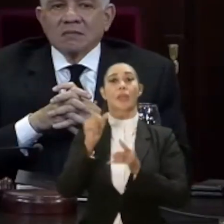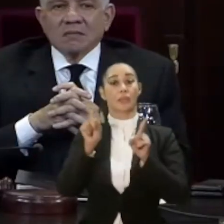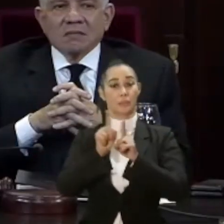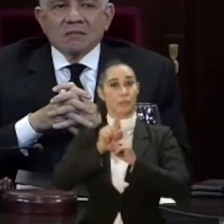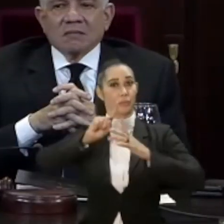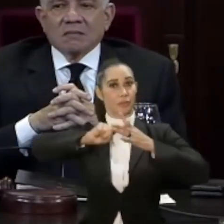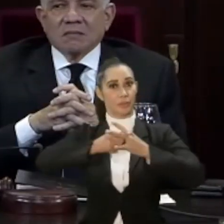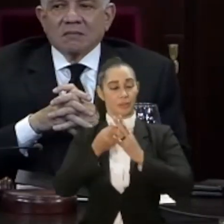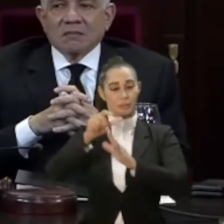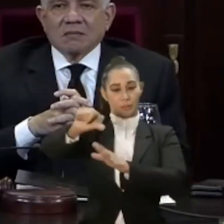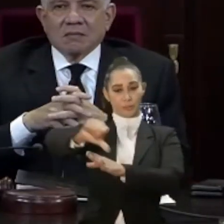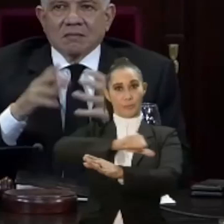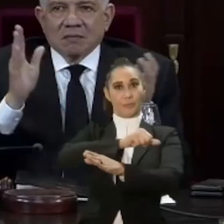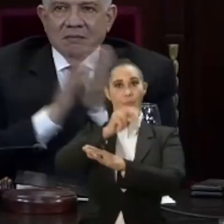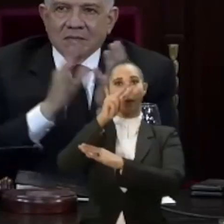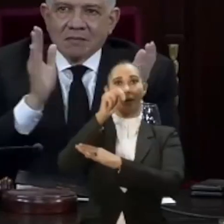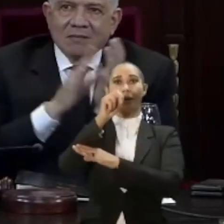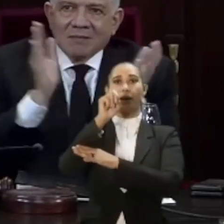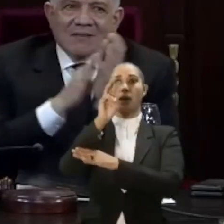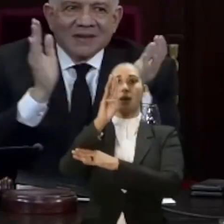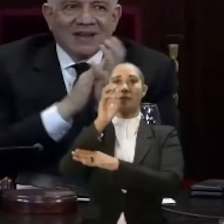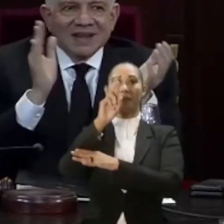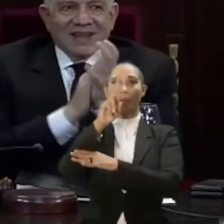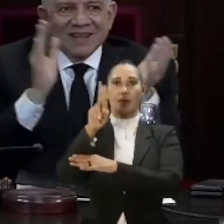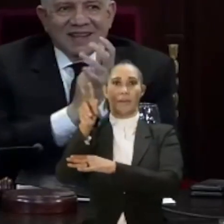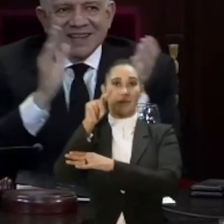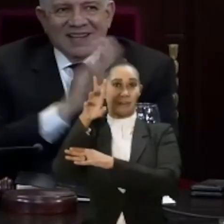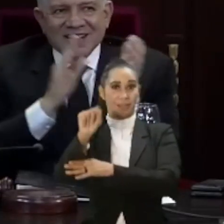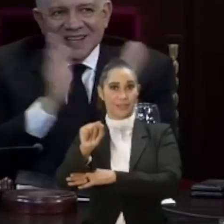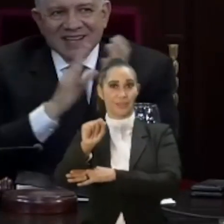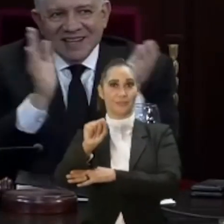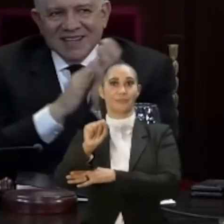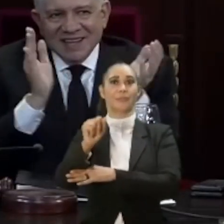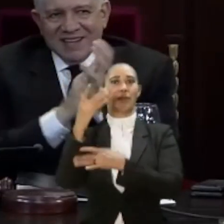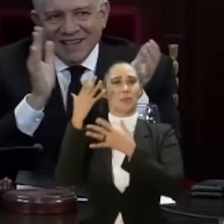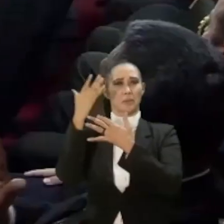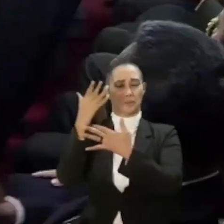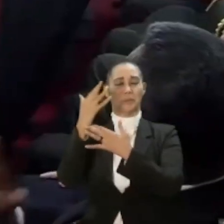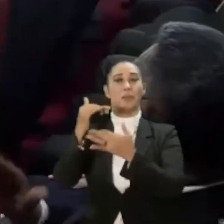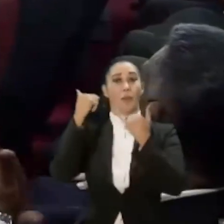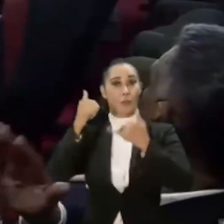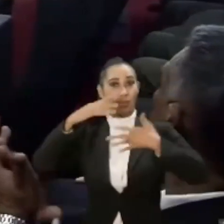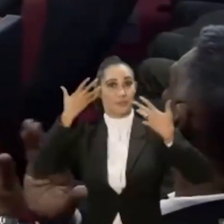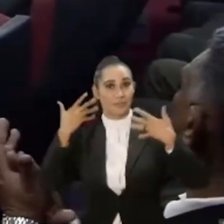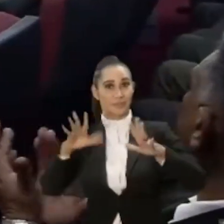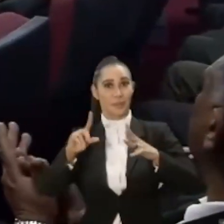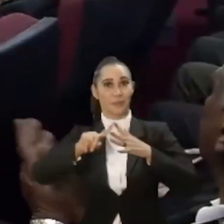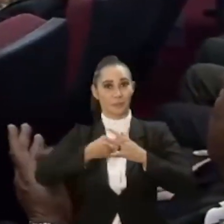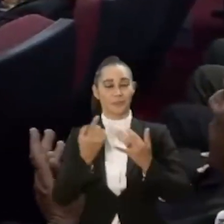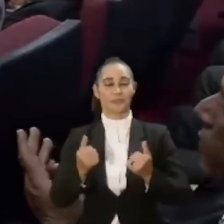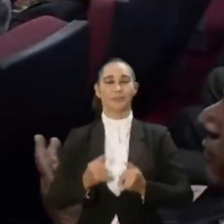iniciaremos la circunvalación de Navarrete después de año y medio de diseño y licitación.